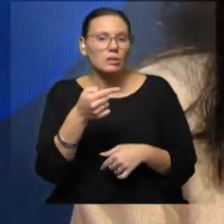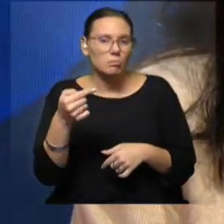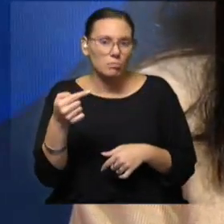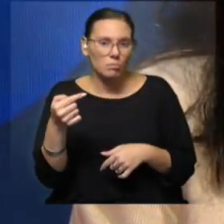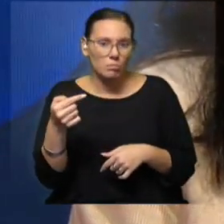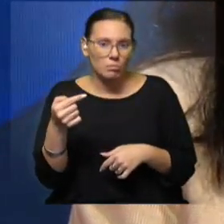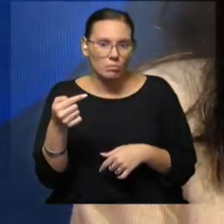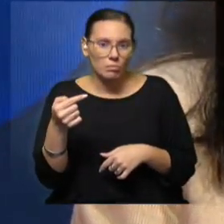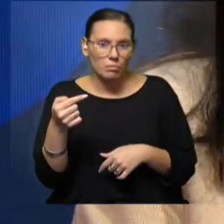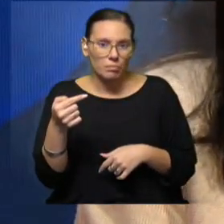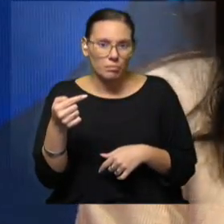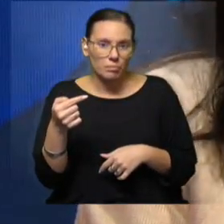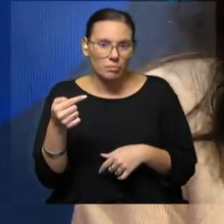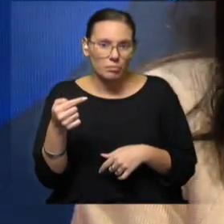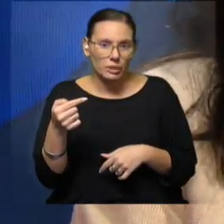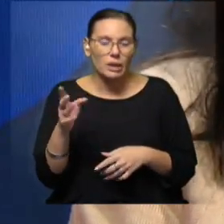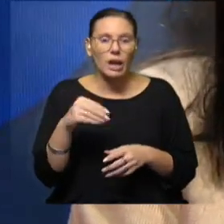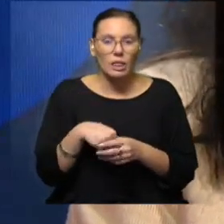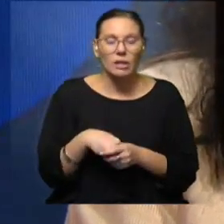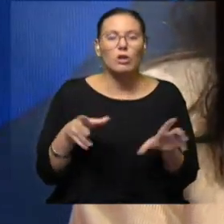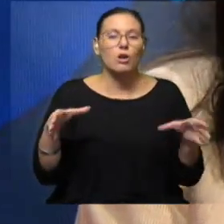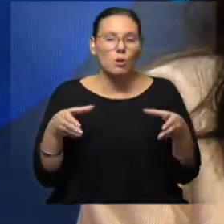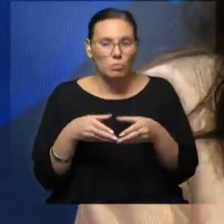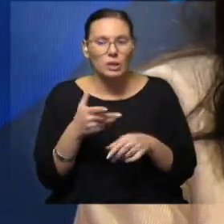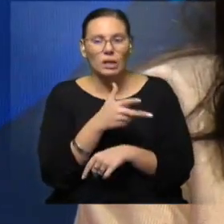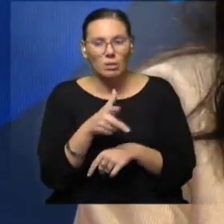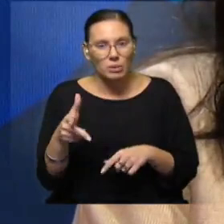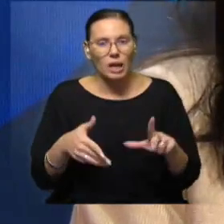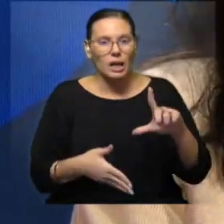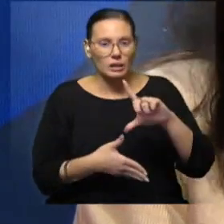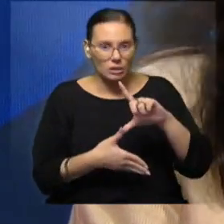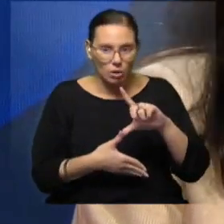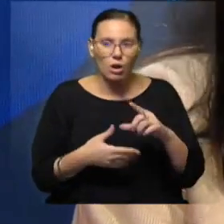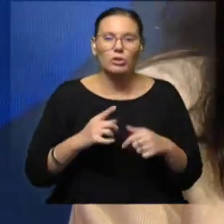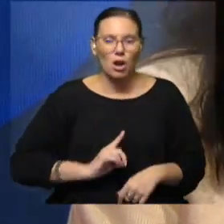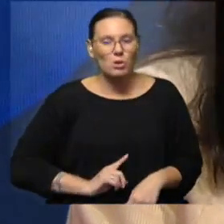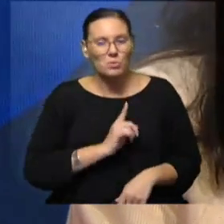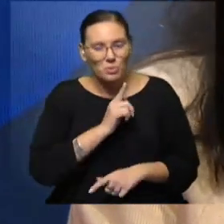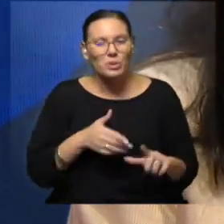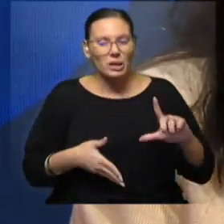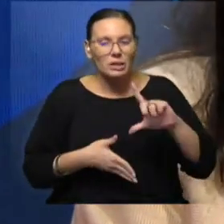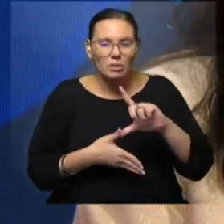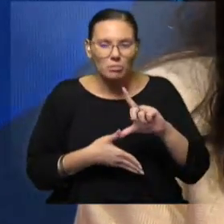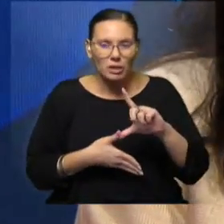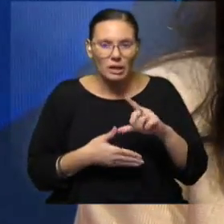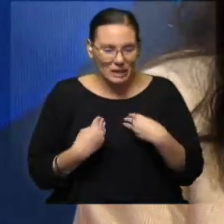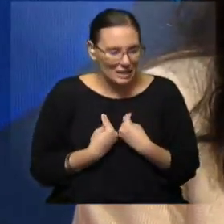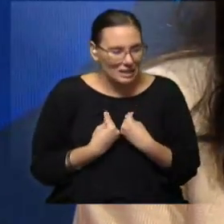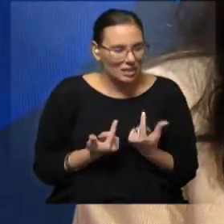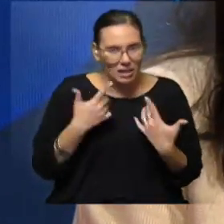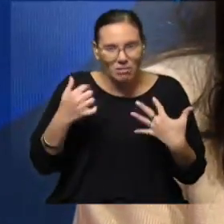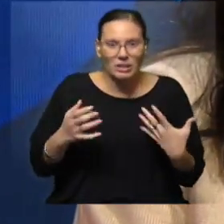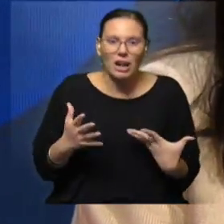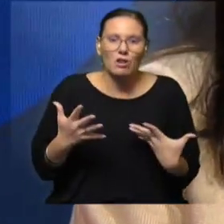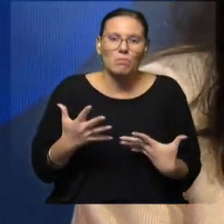de como ser parte de esta comunidad de animación a nivel latinoamericano, de mucho orgullo latinoamericano, y te sentís como realmente